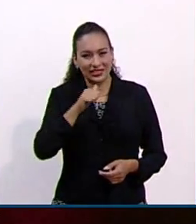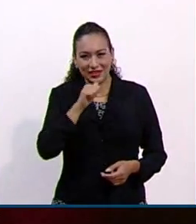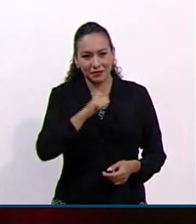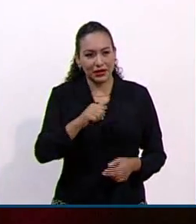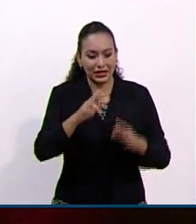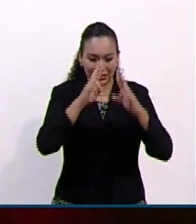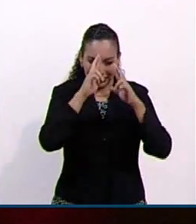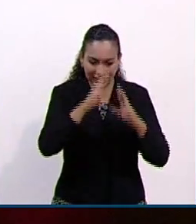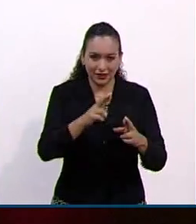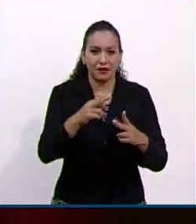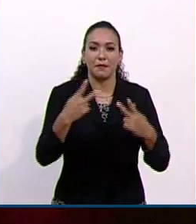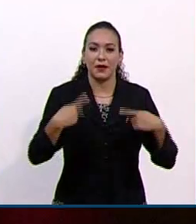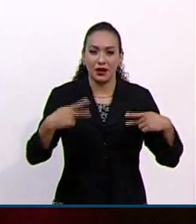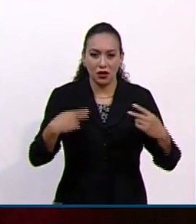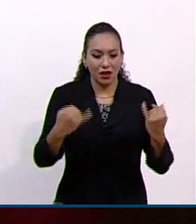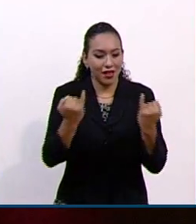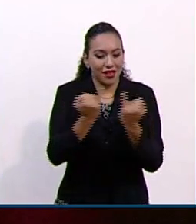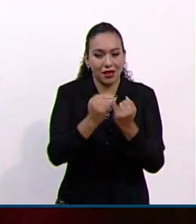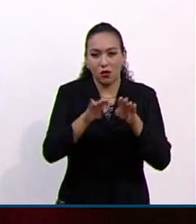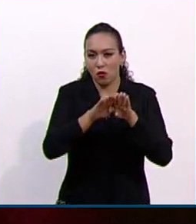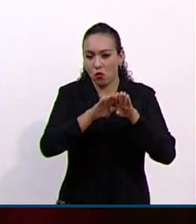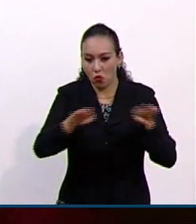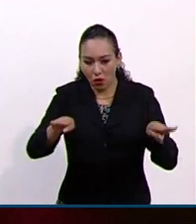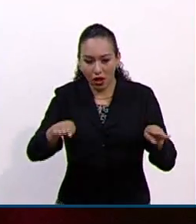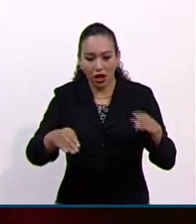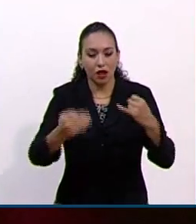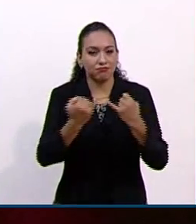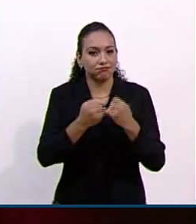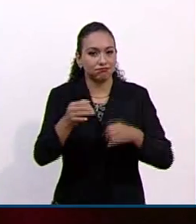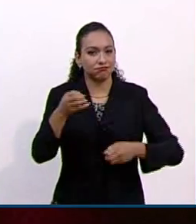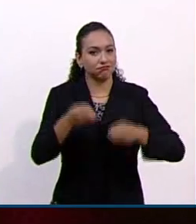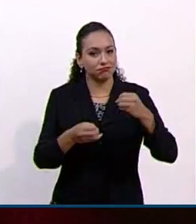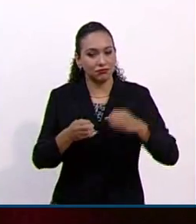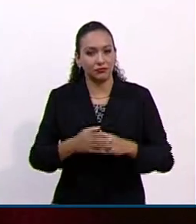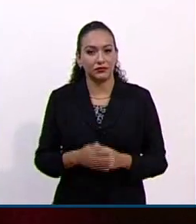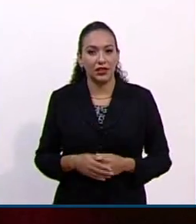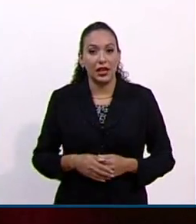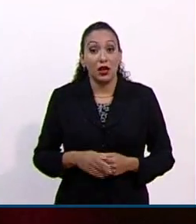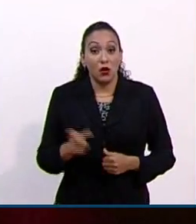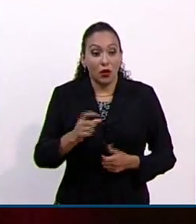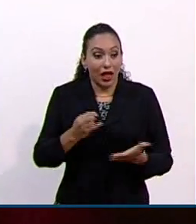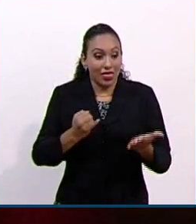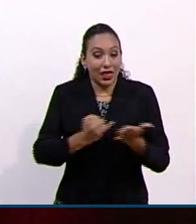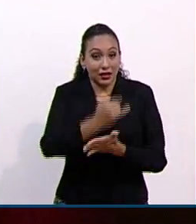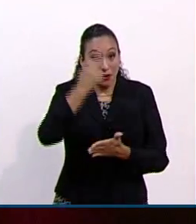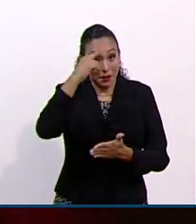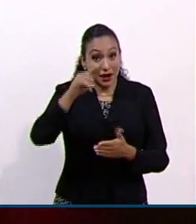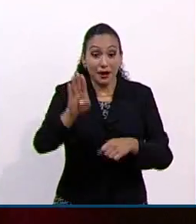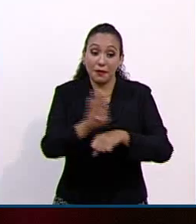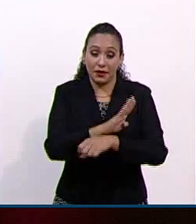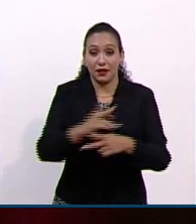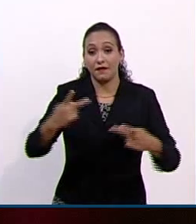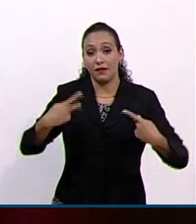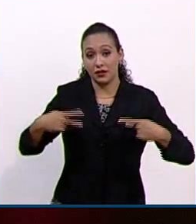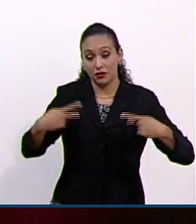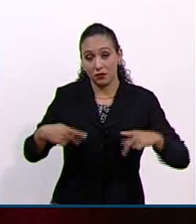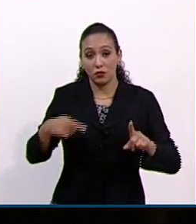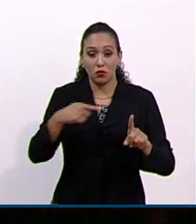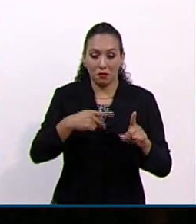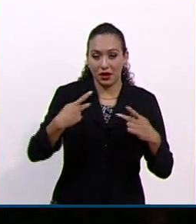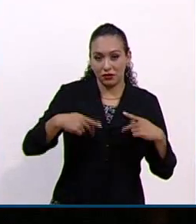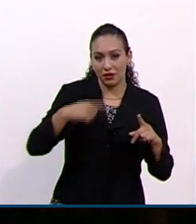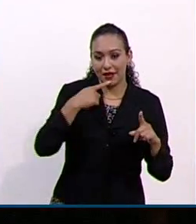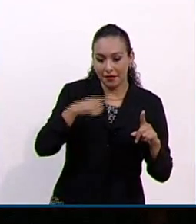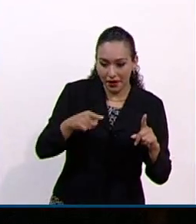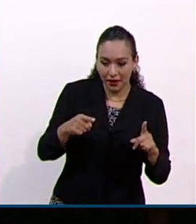imparcialidad, de independencia judicial y de tomar la mejor decisión para las partes, para el justiciable.